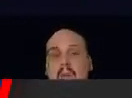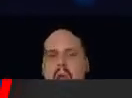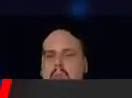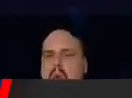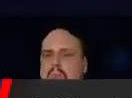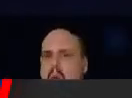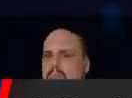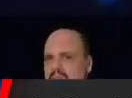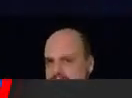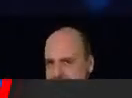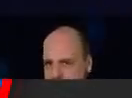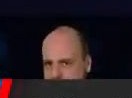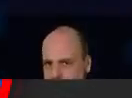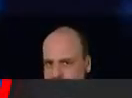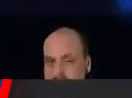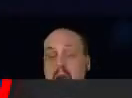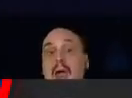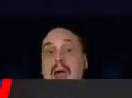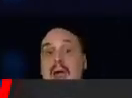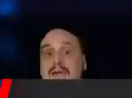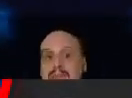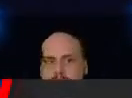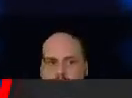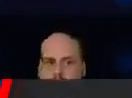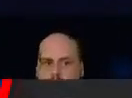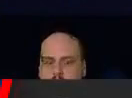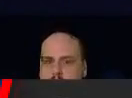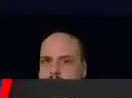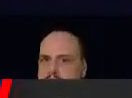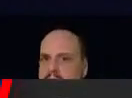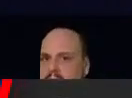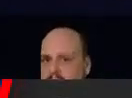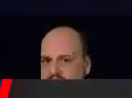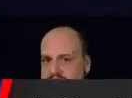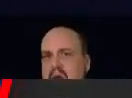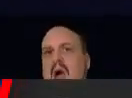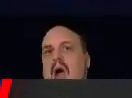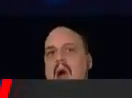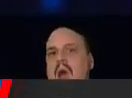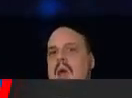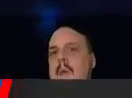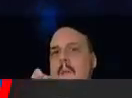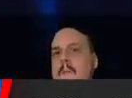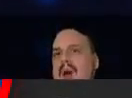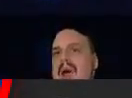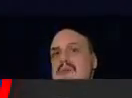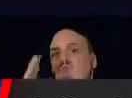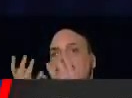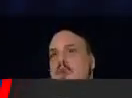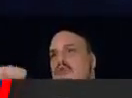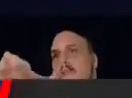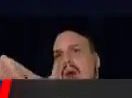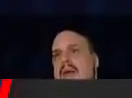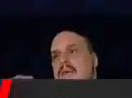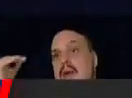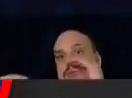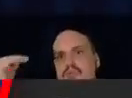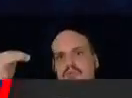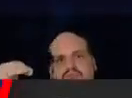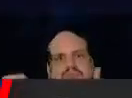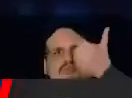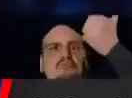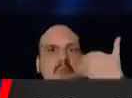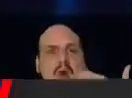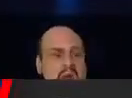tenés más posibilidades de generar empleo de lograr un país competitivo de que cada uno de los sectores de la producción